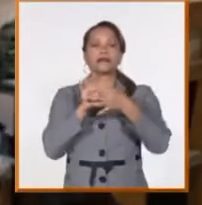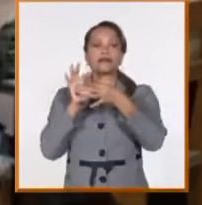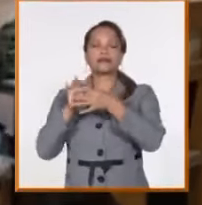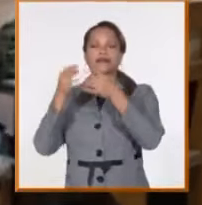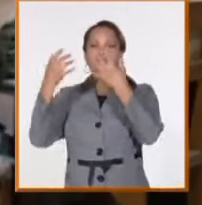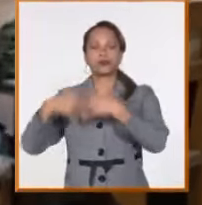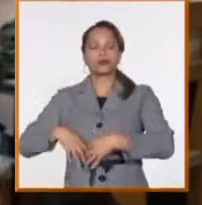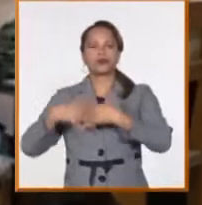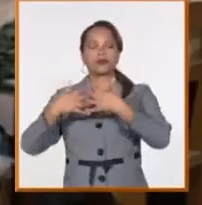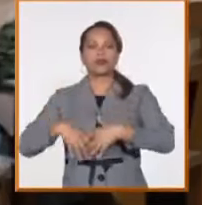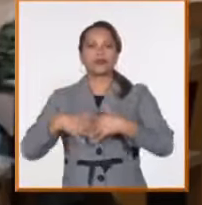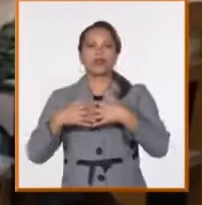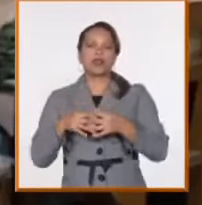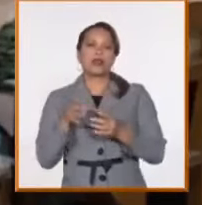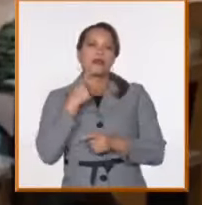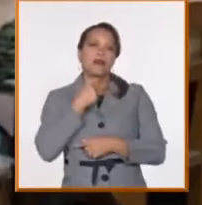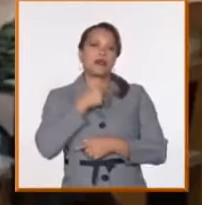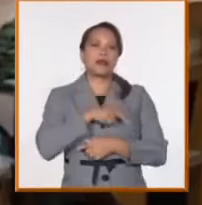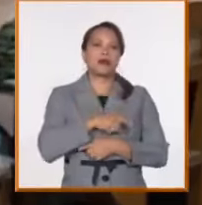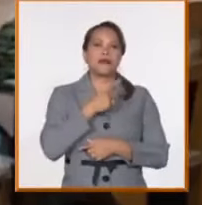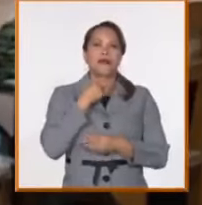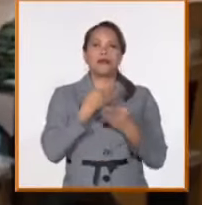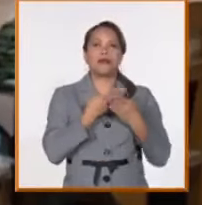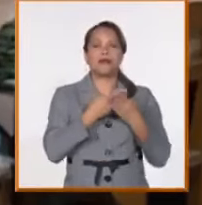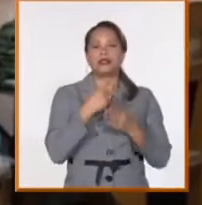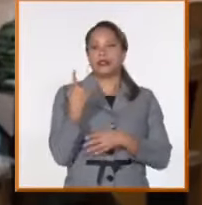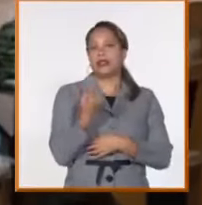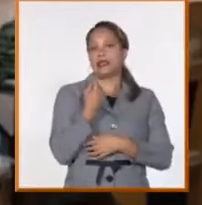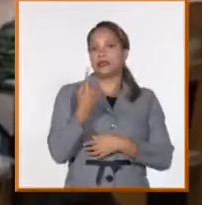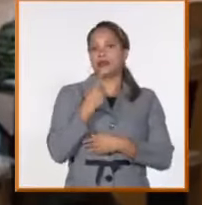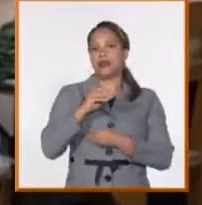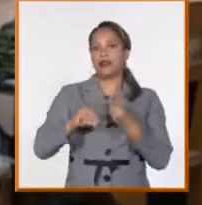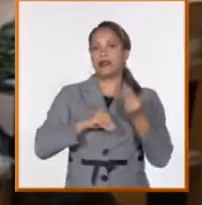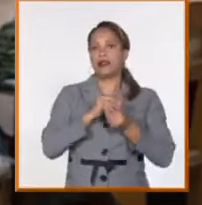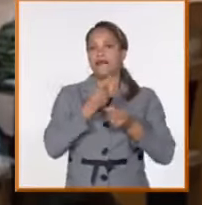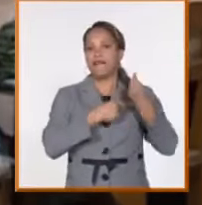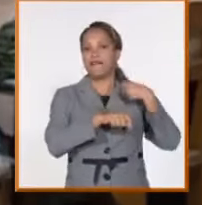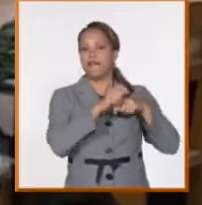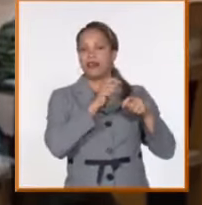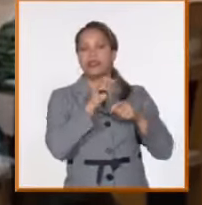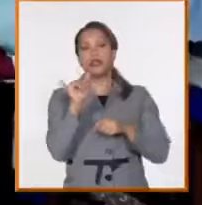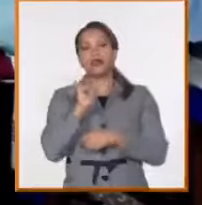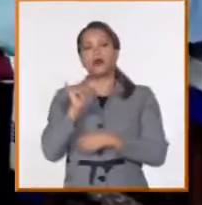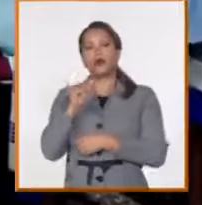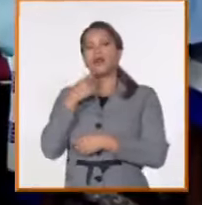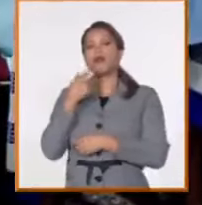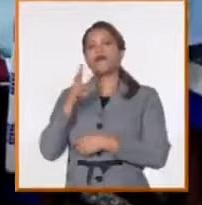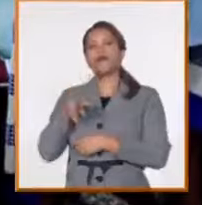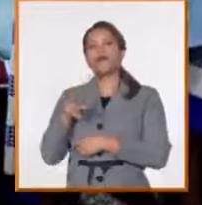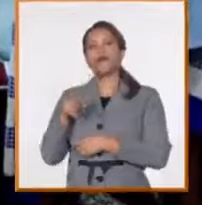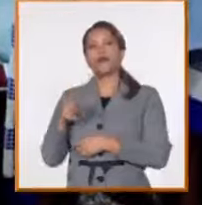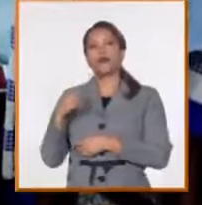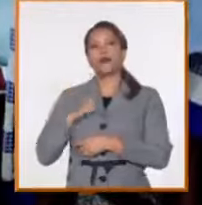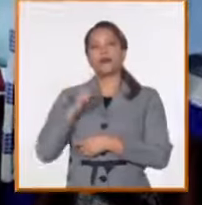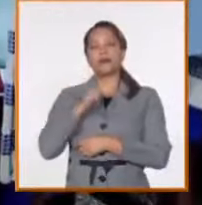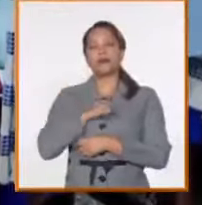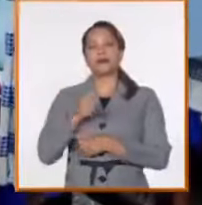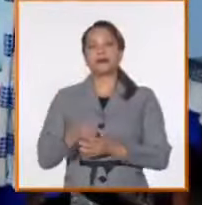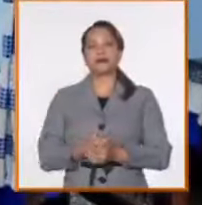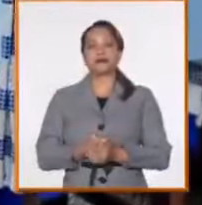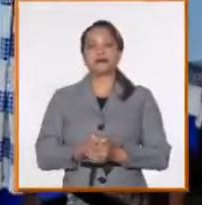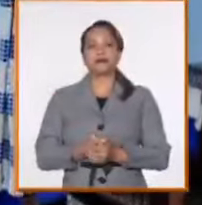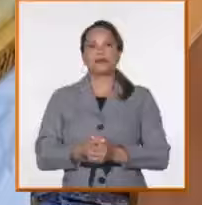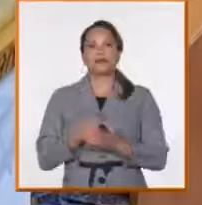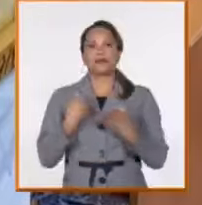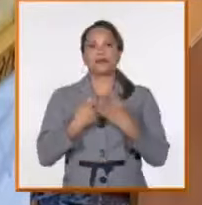productivo tanto para con las empresas nacionales en sustitución de importaciones como con la forma de gestión no Estatal tricana se